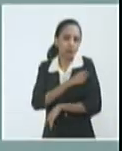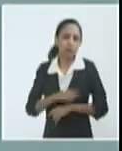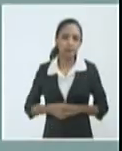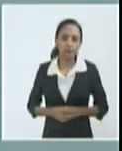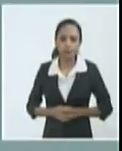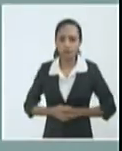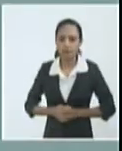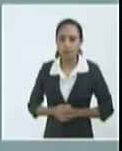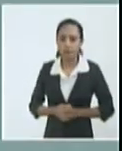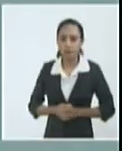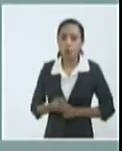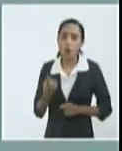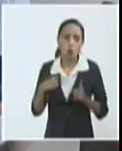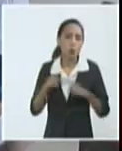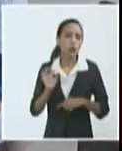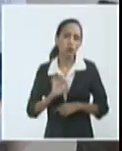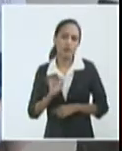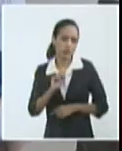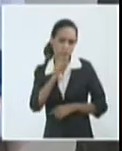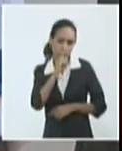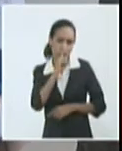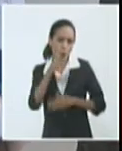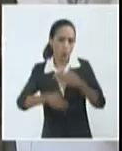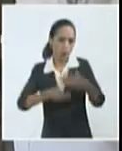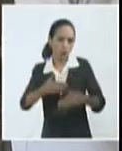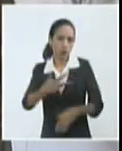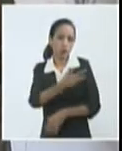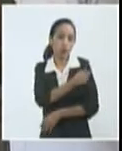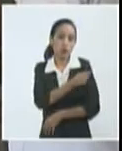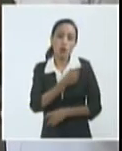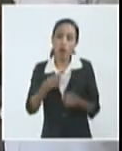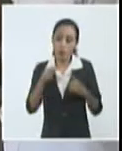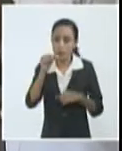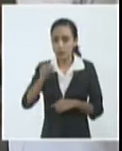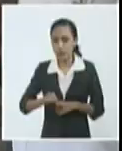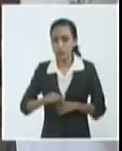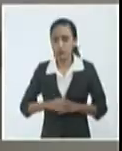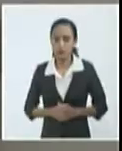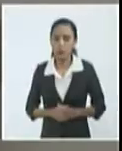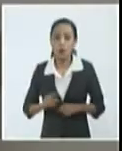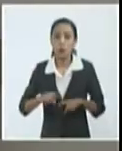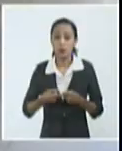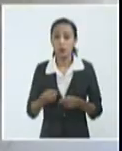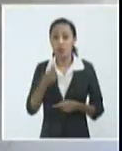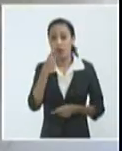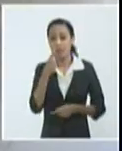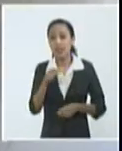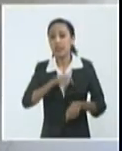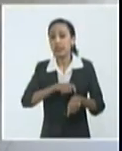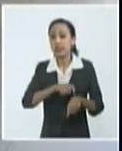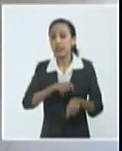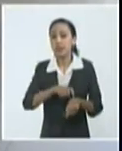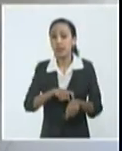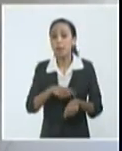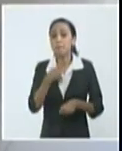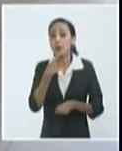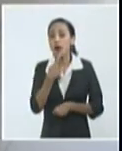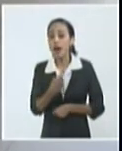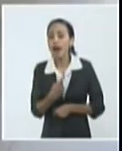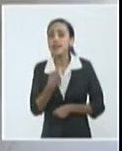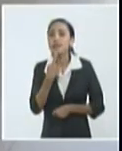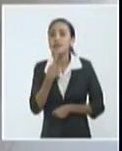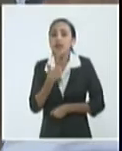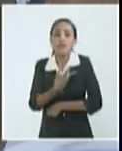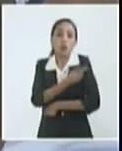han completado en este momento. Por lo tanto, eso nos da en el tiempo una distribución de vacunación que no ha